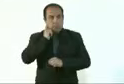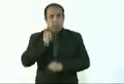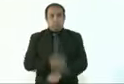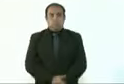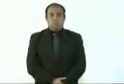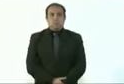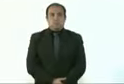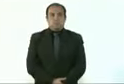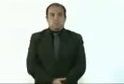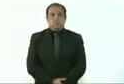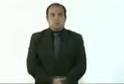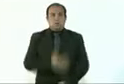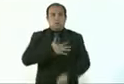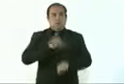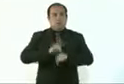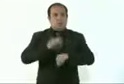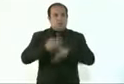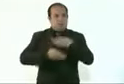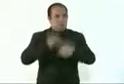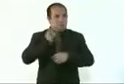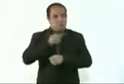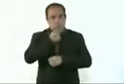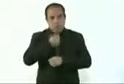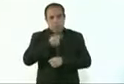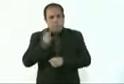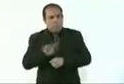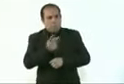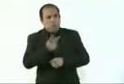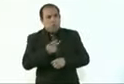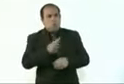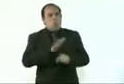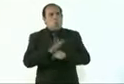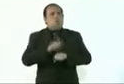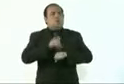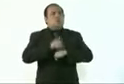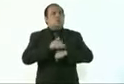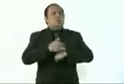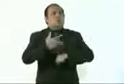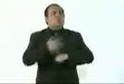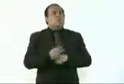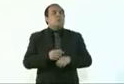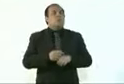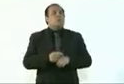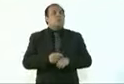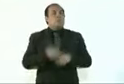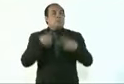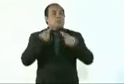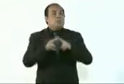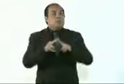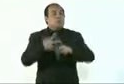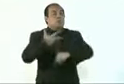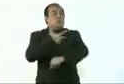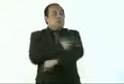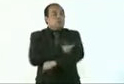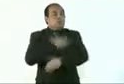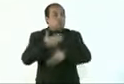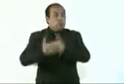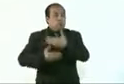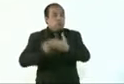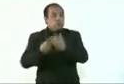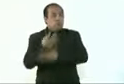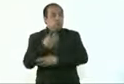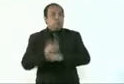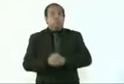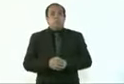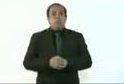Buenos días a todos. Doctora, preguntarle, ¿cuál es la cantidad de docentes que se va a vacunar en este proceso? Y entiendo,